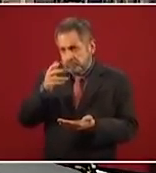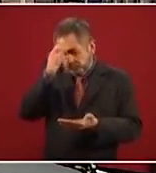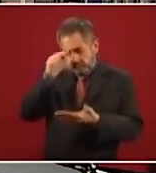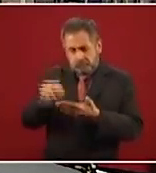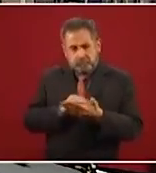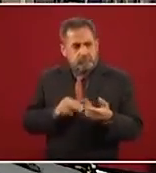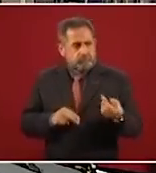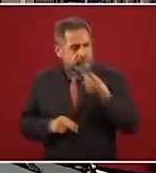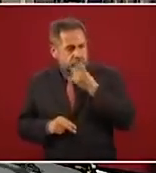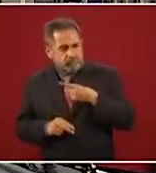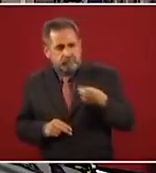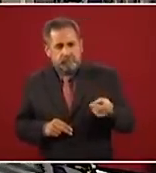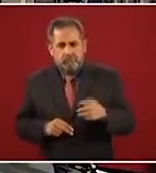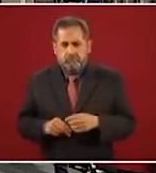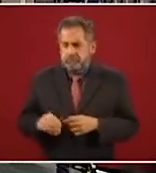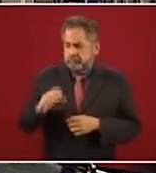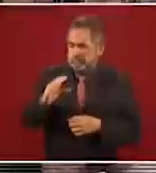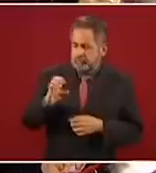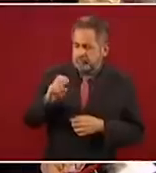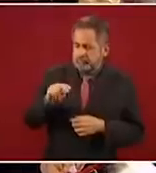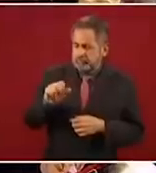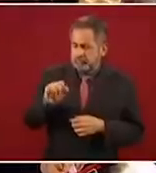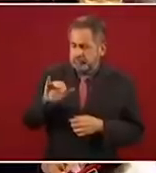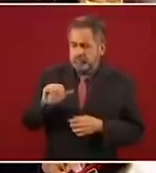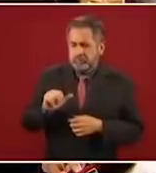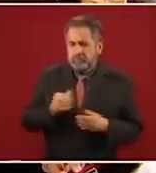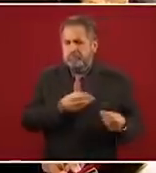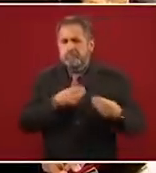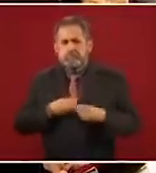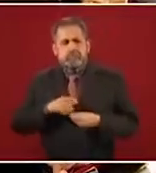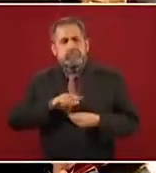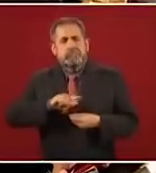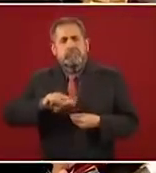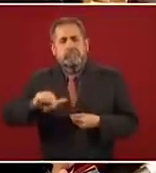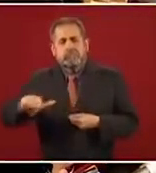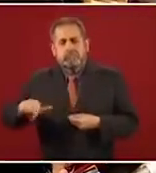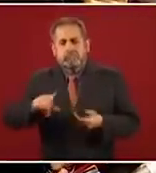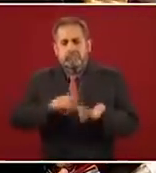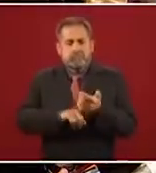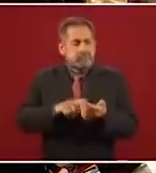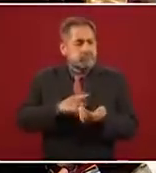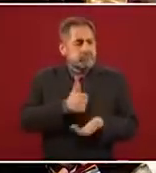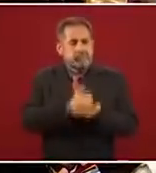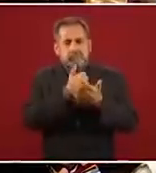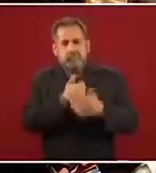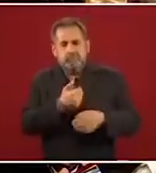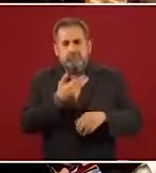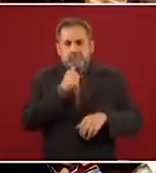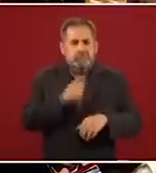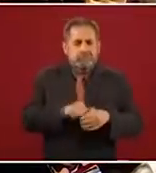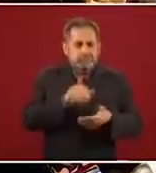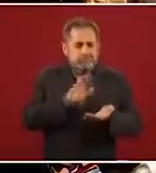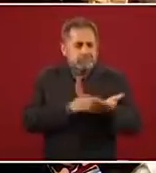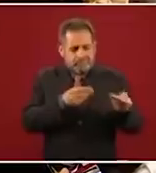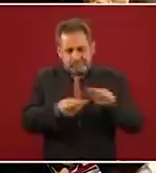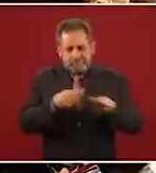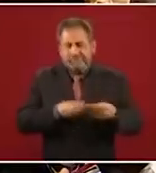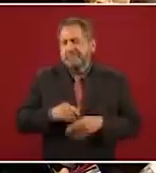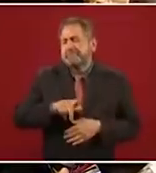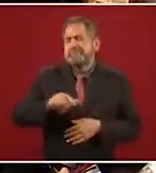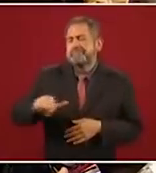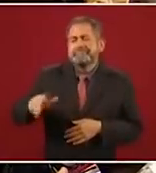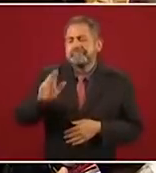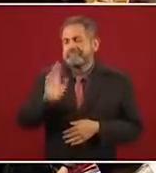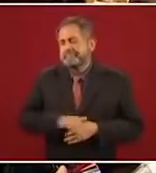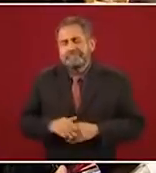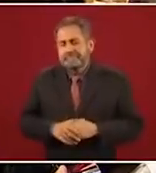Me dijo que Senasica nunca me lo dio, ni siquiera sus asistentes. Me dieron unos documentos que incluso se